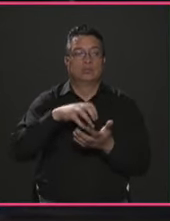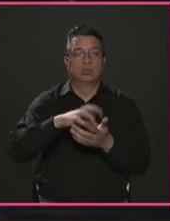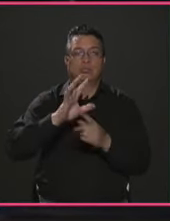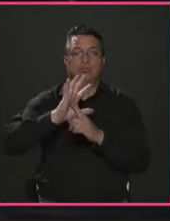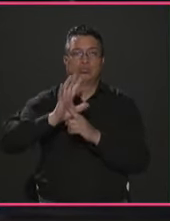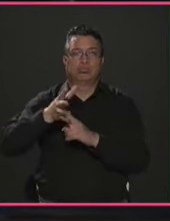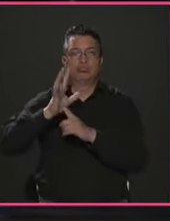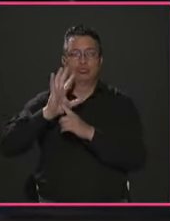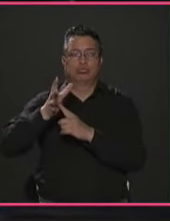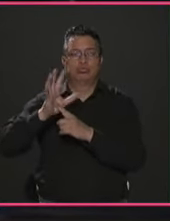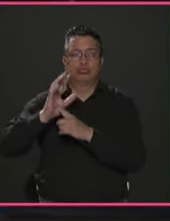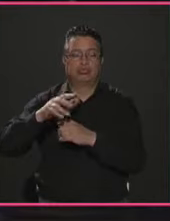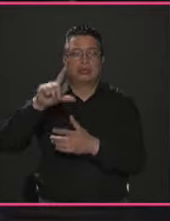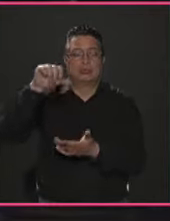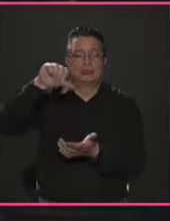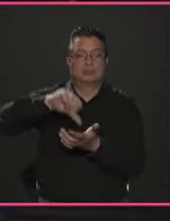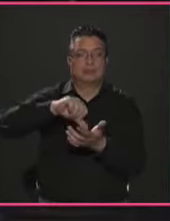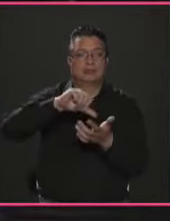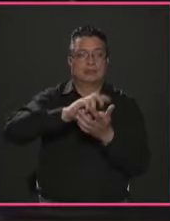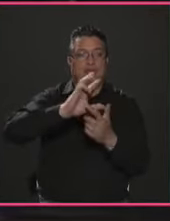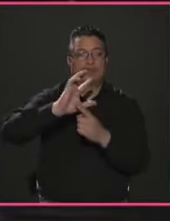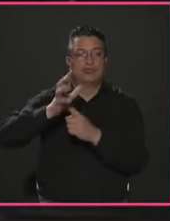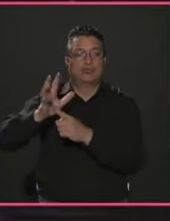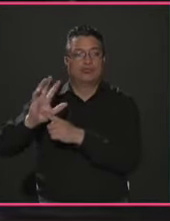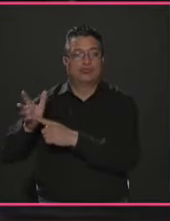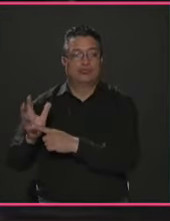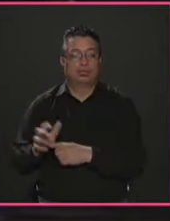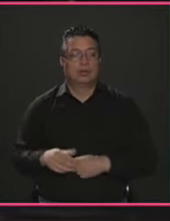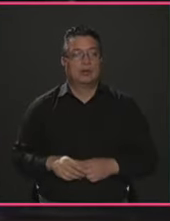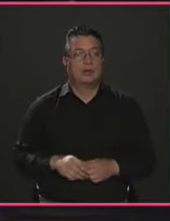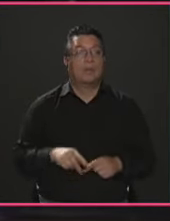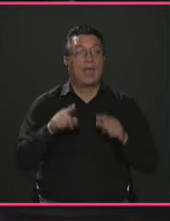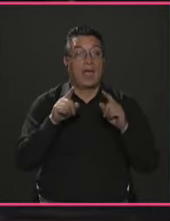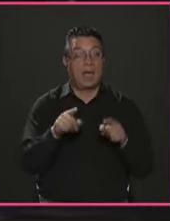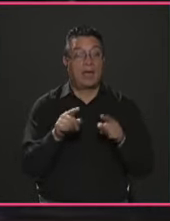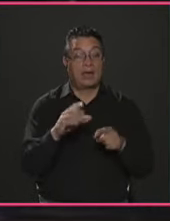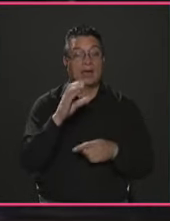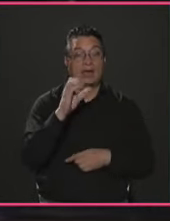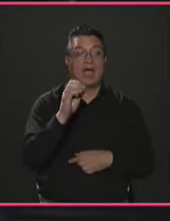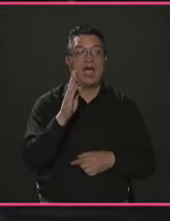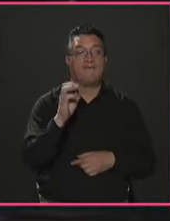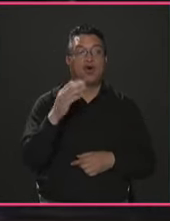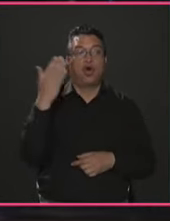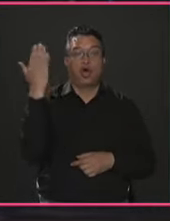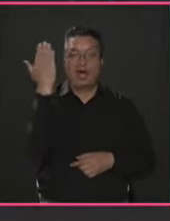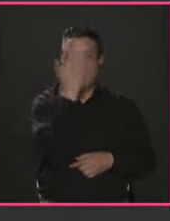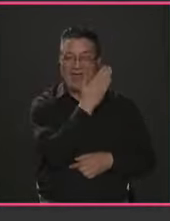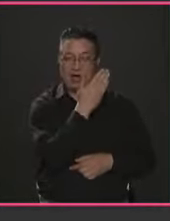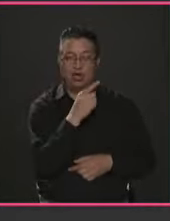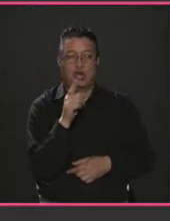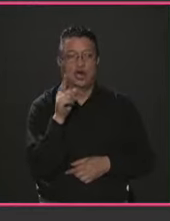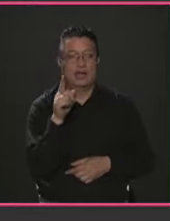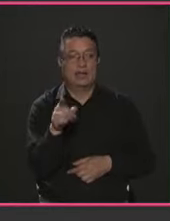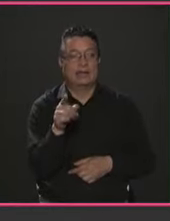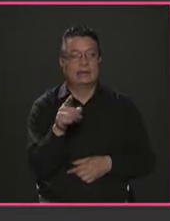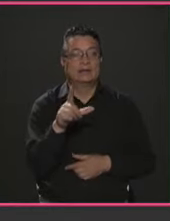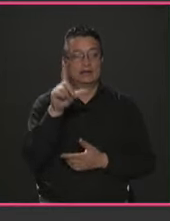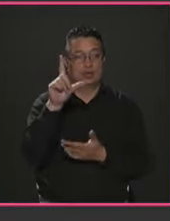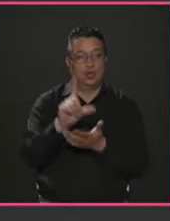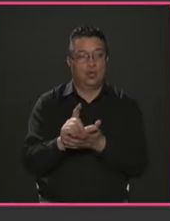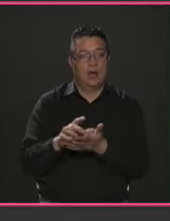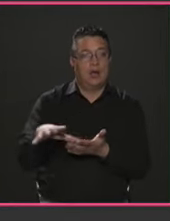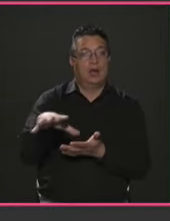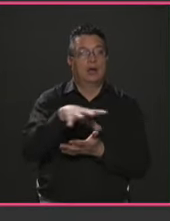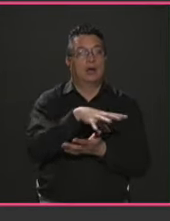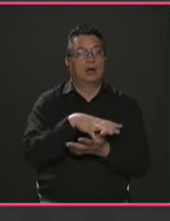aerogeneradores de la centrales eólicas eh Ahí está cabo negro ese es la zona que